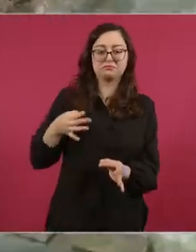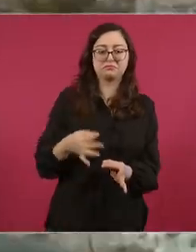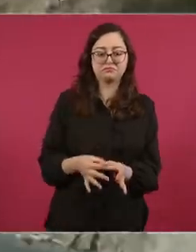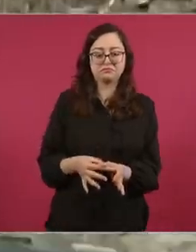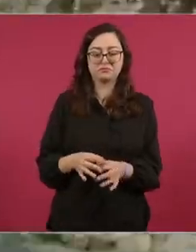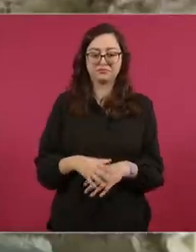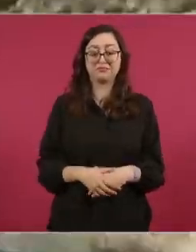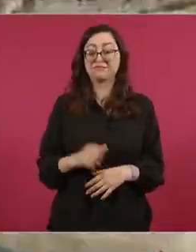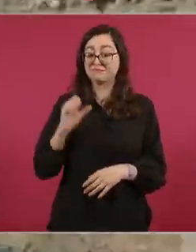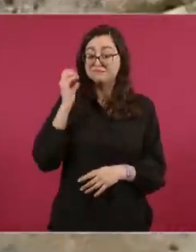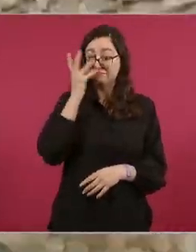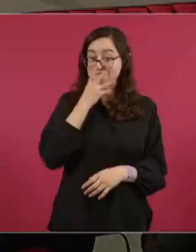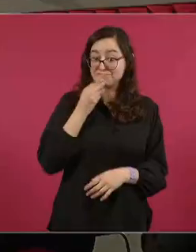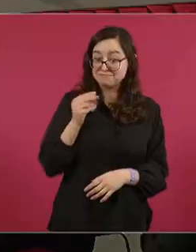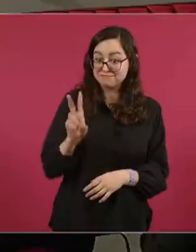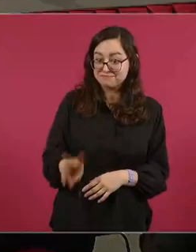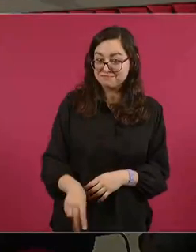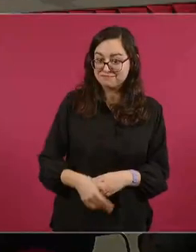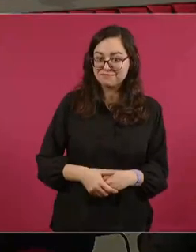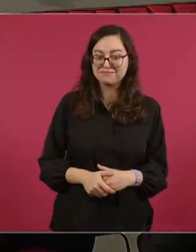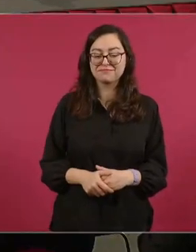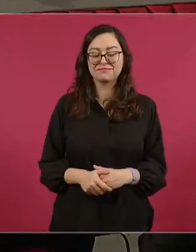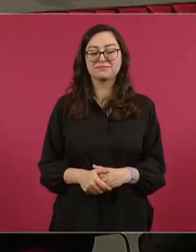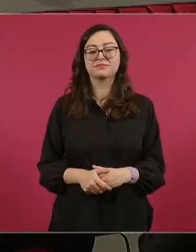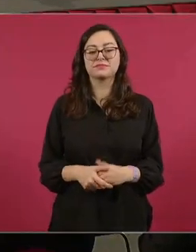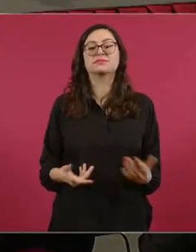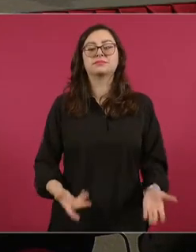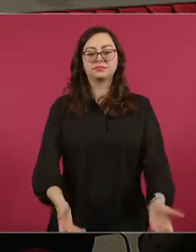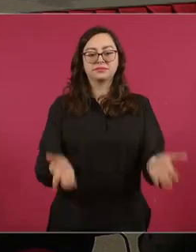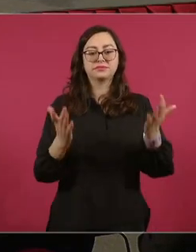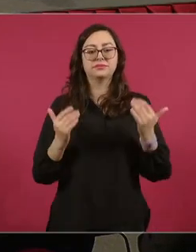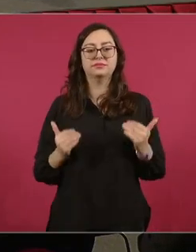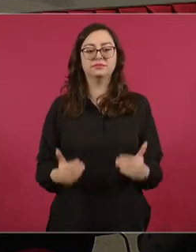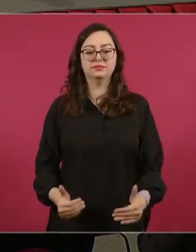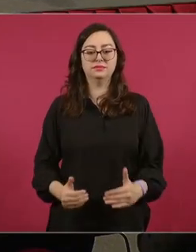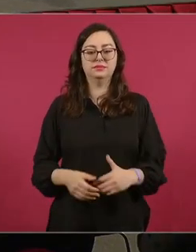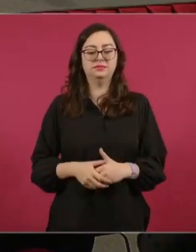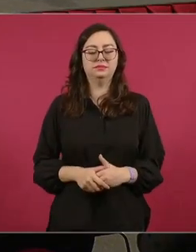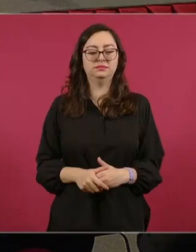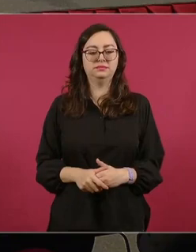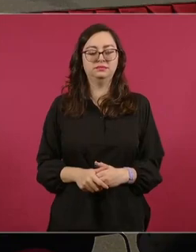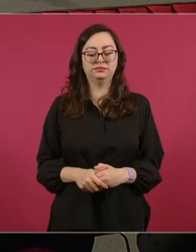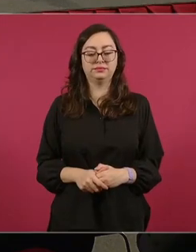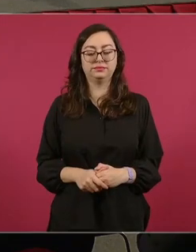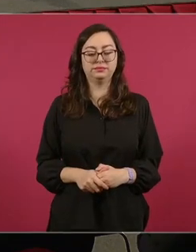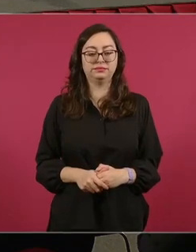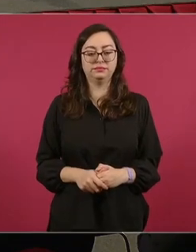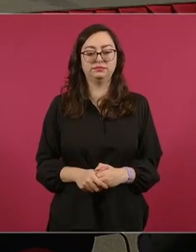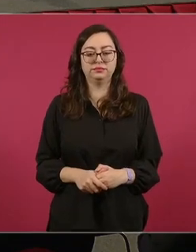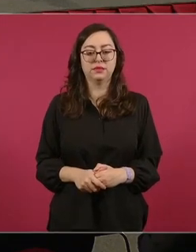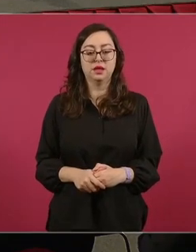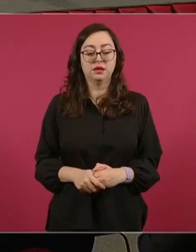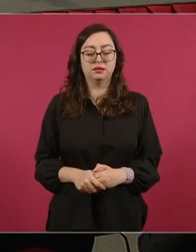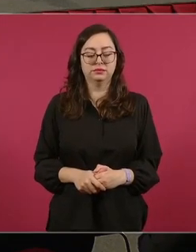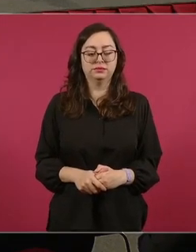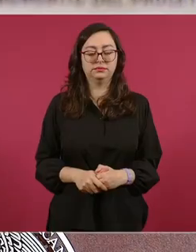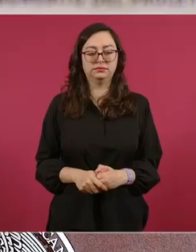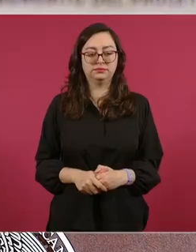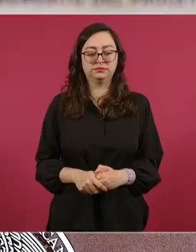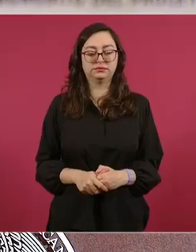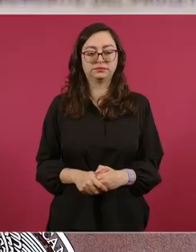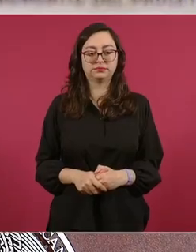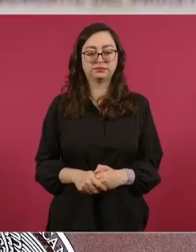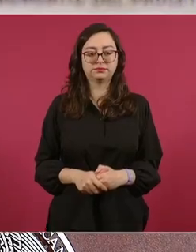Qué bonita quedó, ¿no? Vamos con la siguiente, porque esto es de lo que